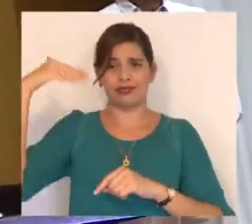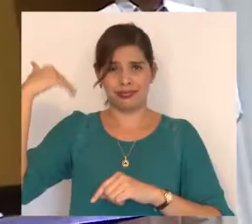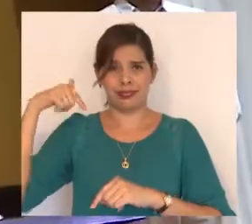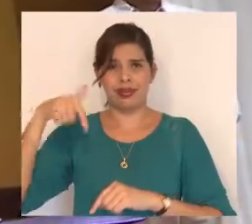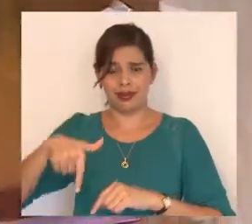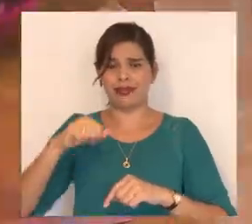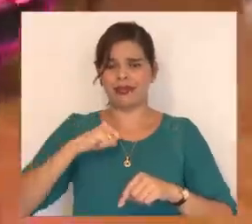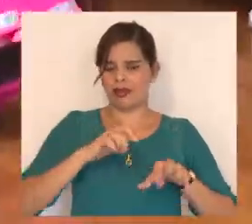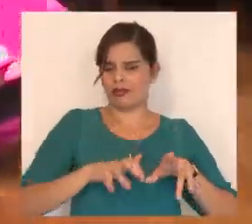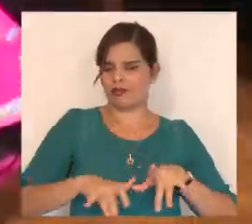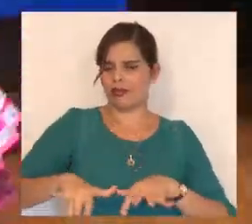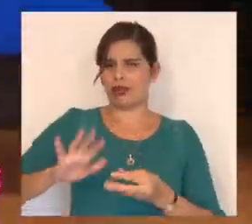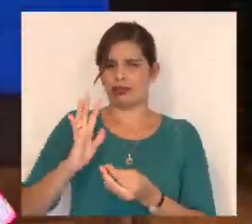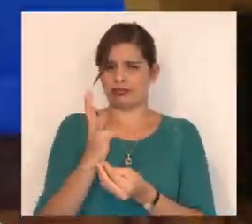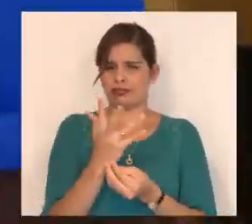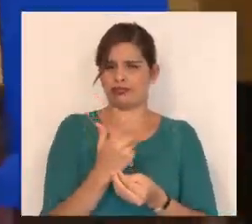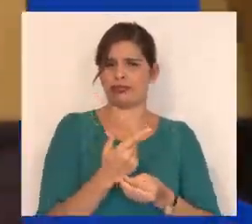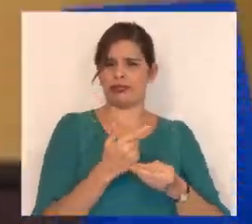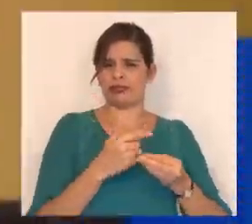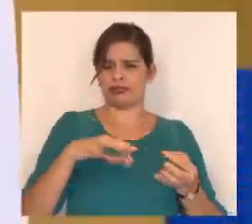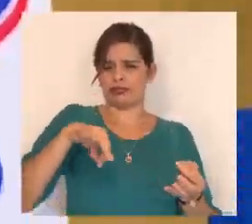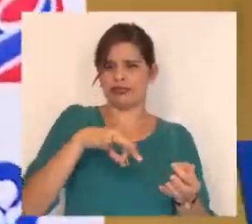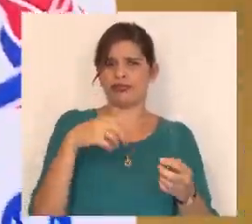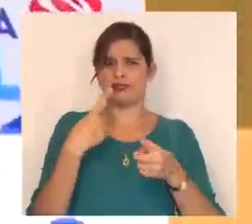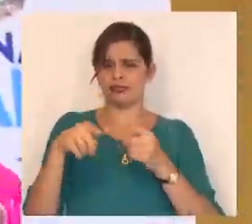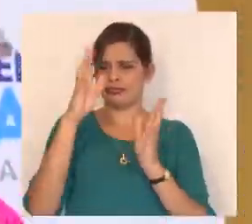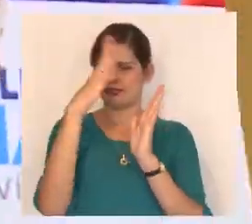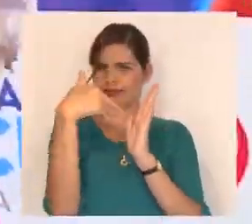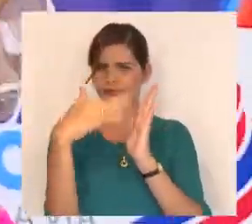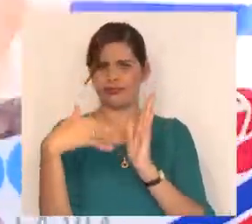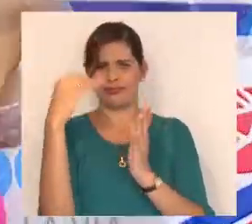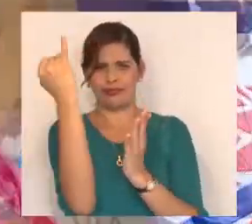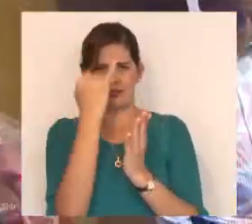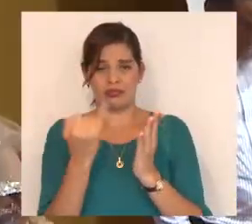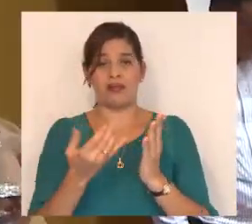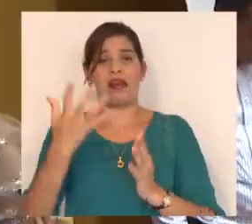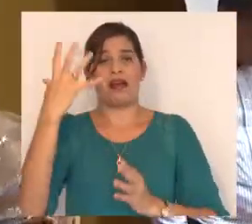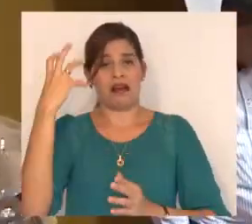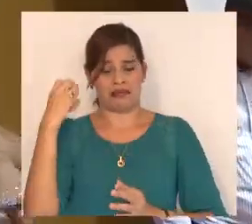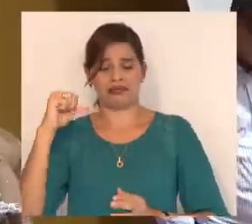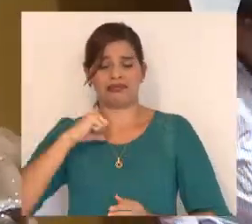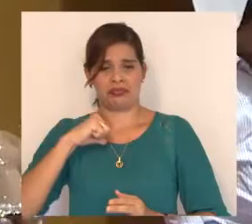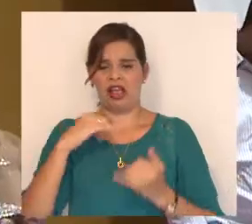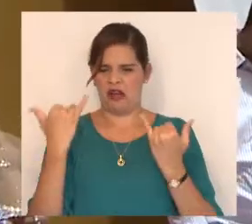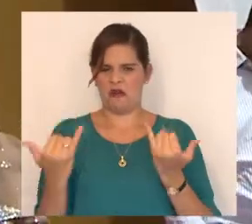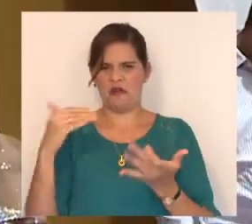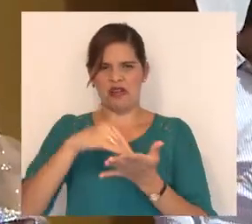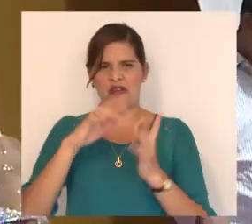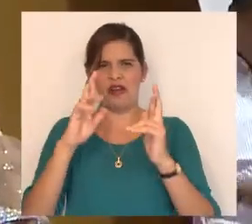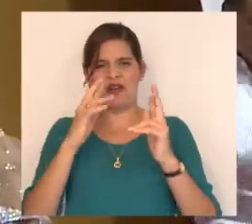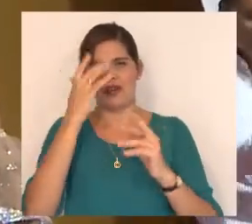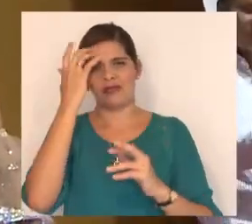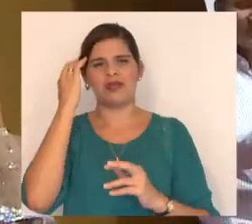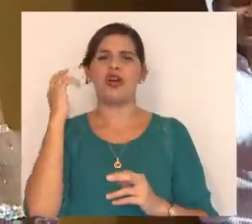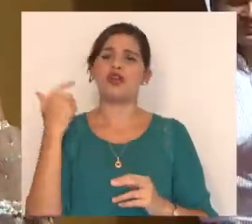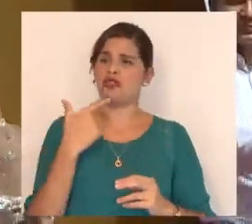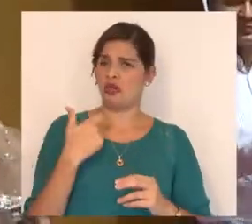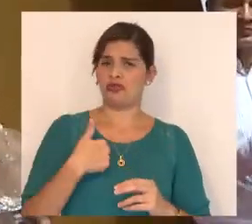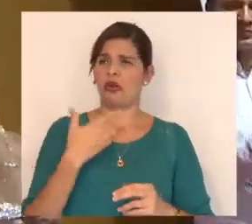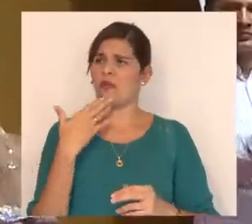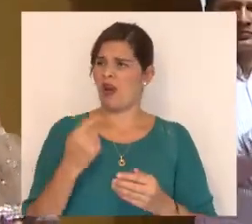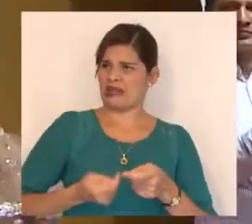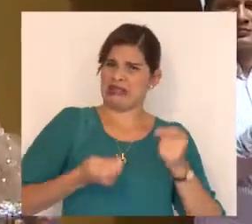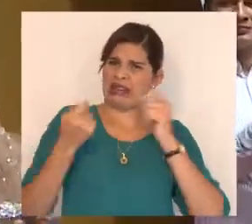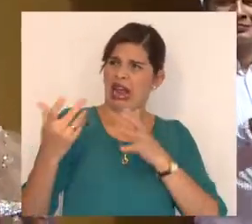guitarra, a pintar, a bailar sus primeros pasos. La verdad, prefiero invertir en eso que en traer el último cantante de moda. Prefiero que